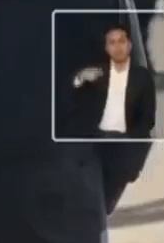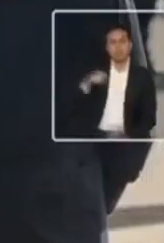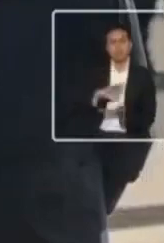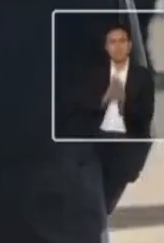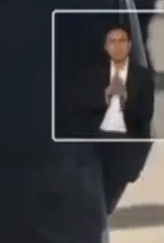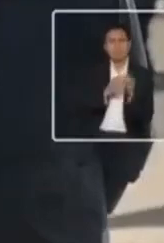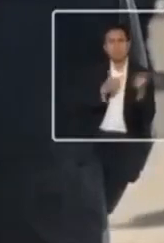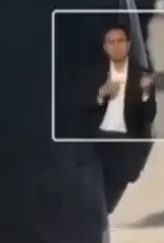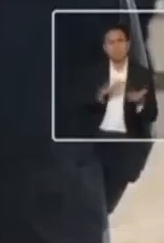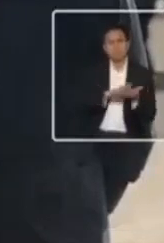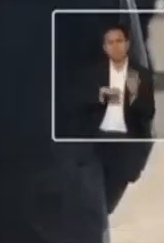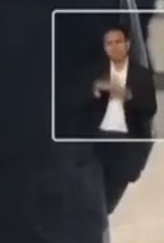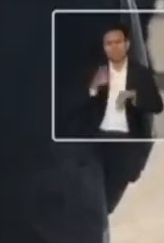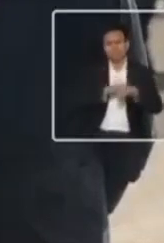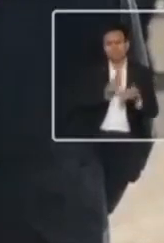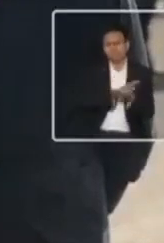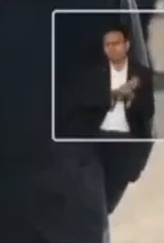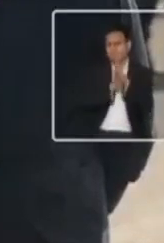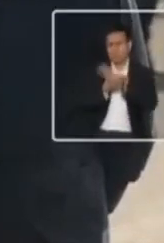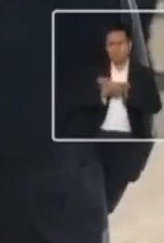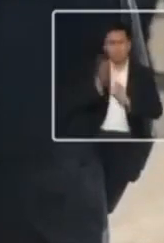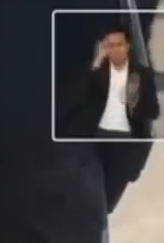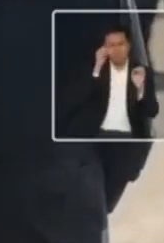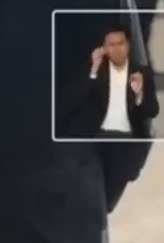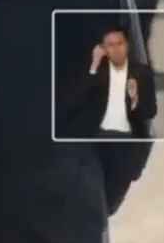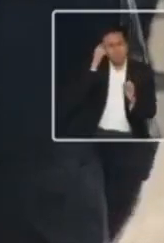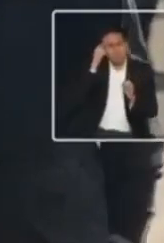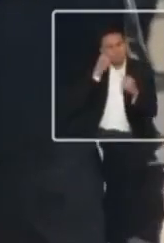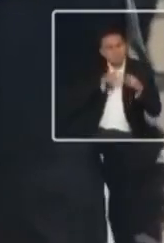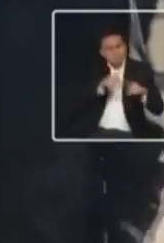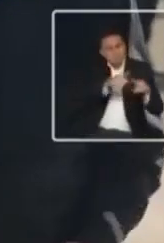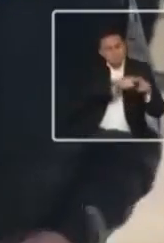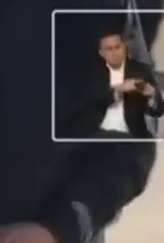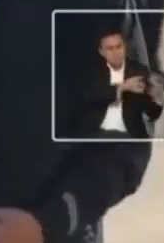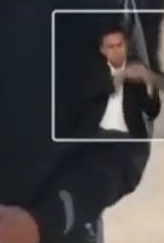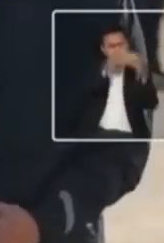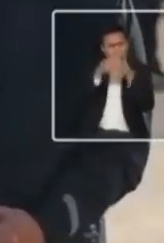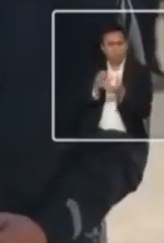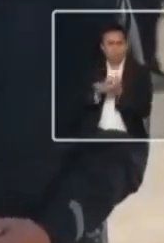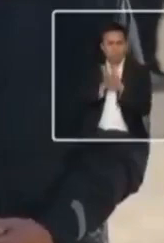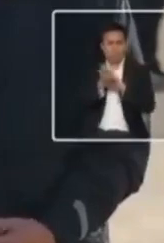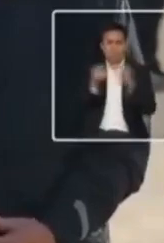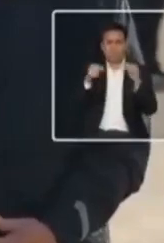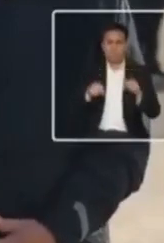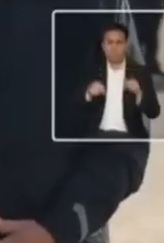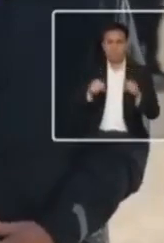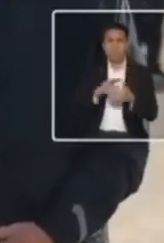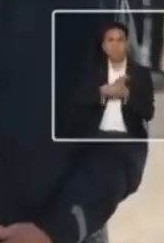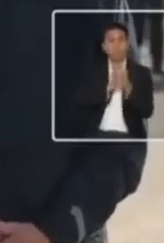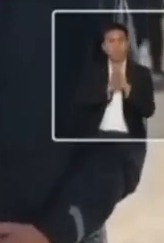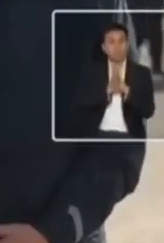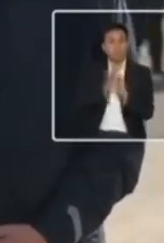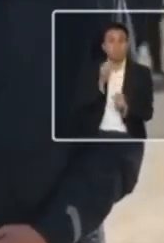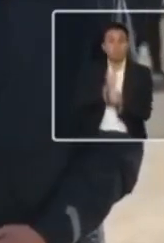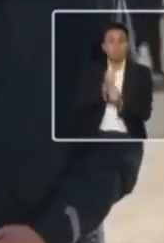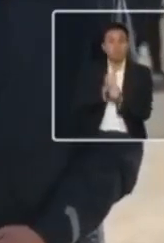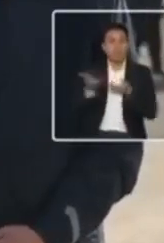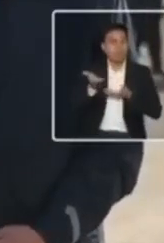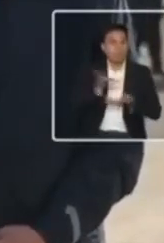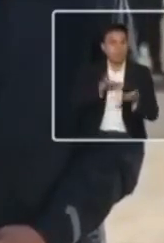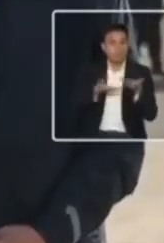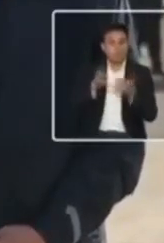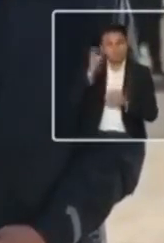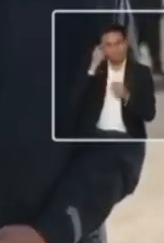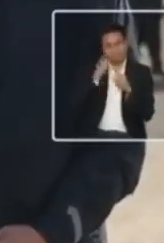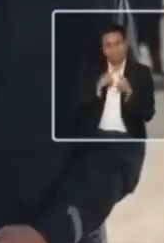espectro político que tenemos distintas opiniones, distintos juicios, pero están todos aquí. Y con todos ellos hemos trabajado, a pesar de